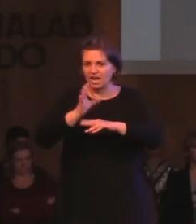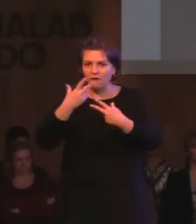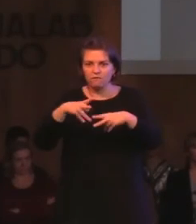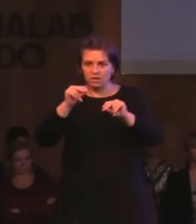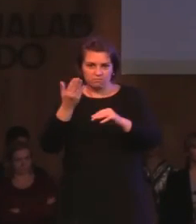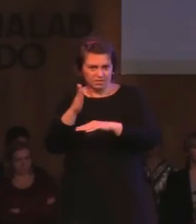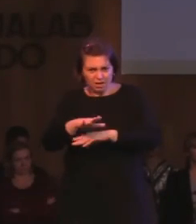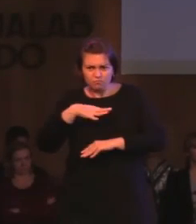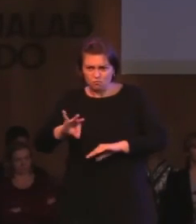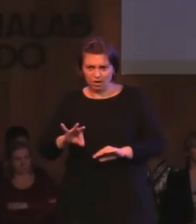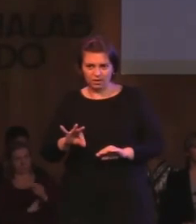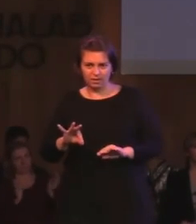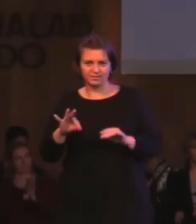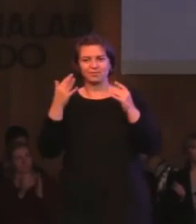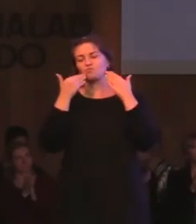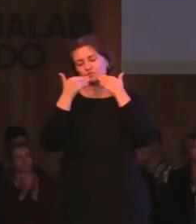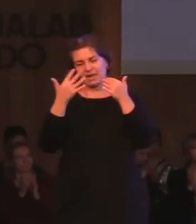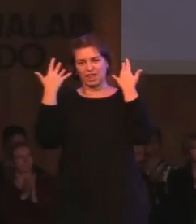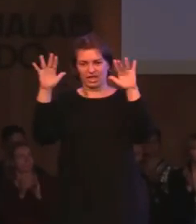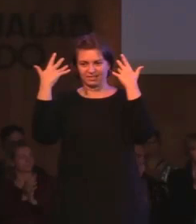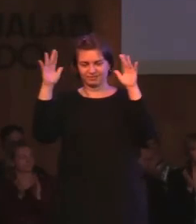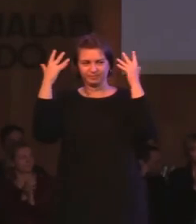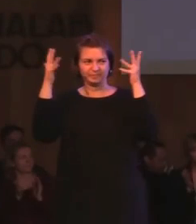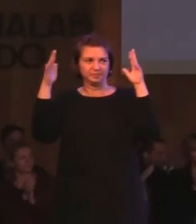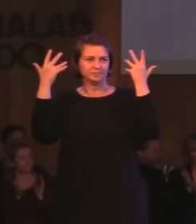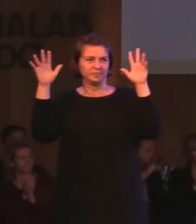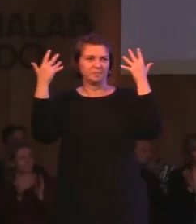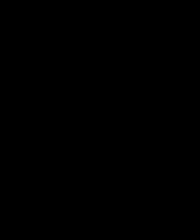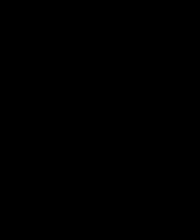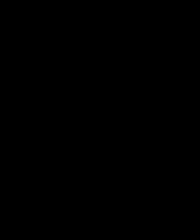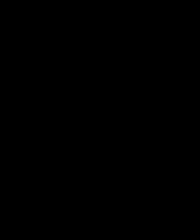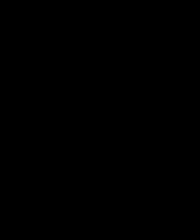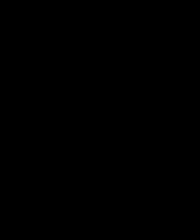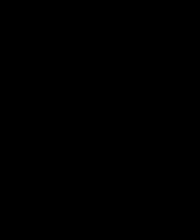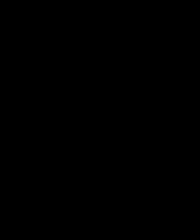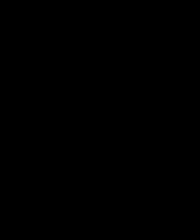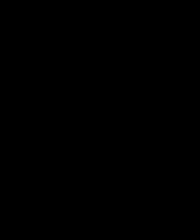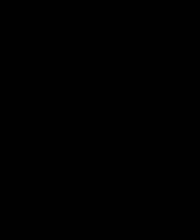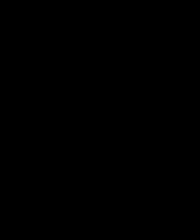nuestro trabajo. Muchísimas gracias. Bravo.